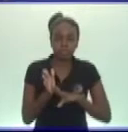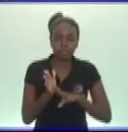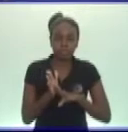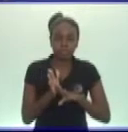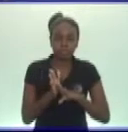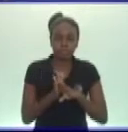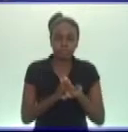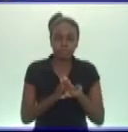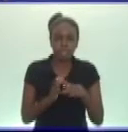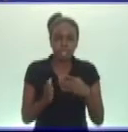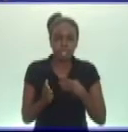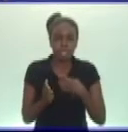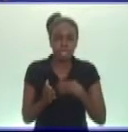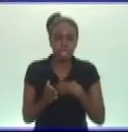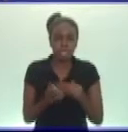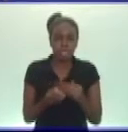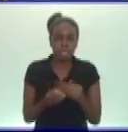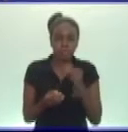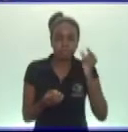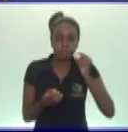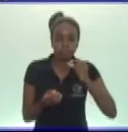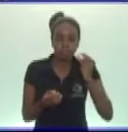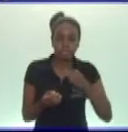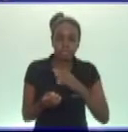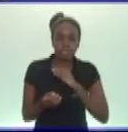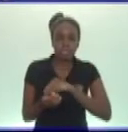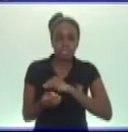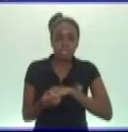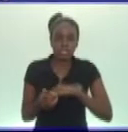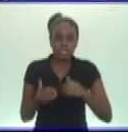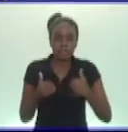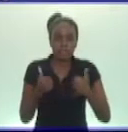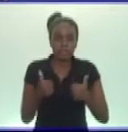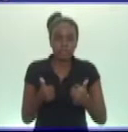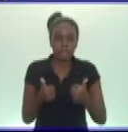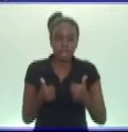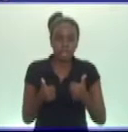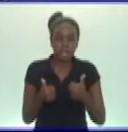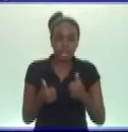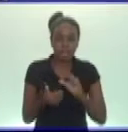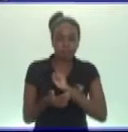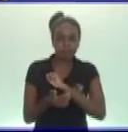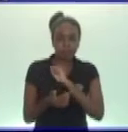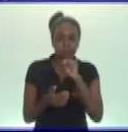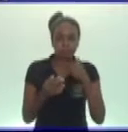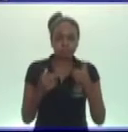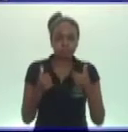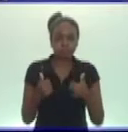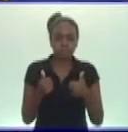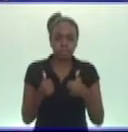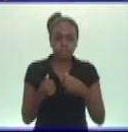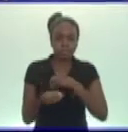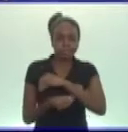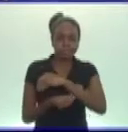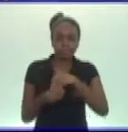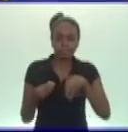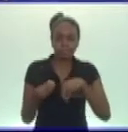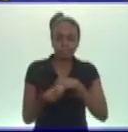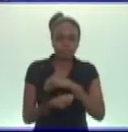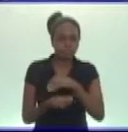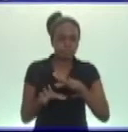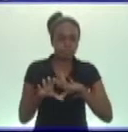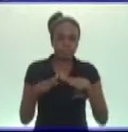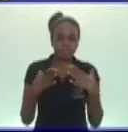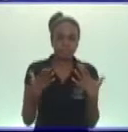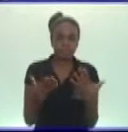realmente debe llevar al hombre a sentirse pleno, a sentirse dichoso, hace de él todo lo contrario, hace